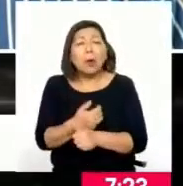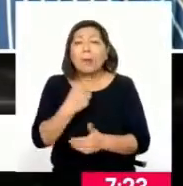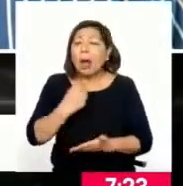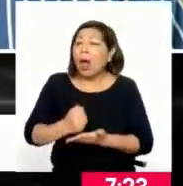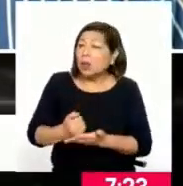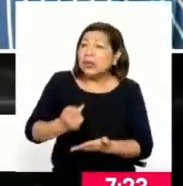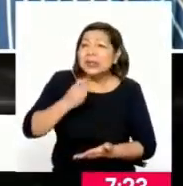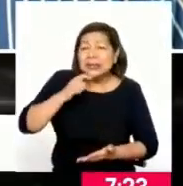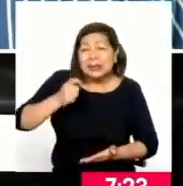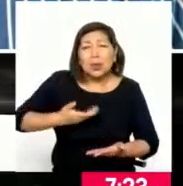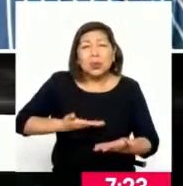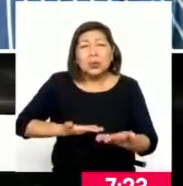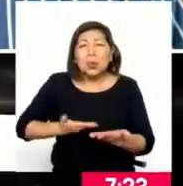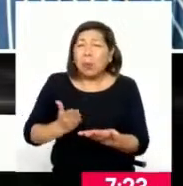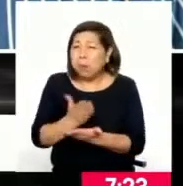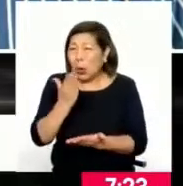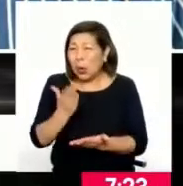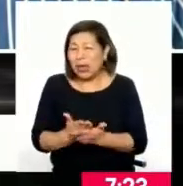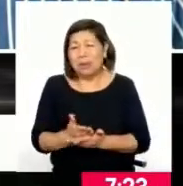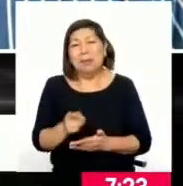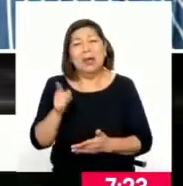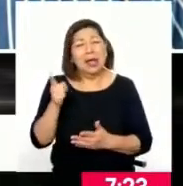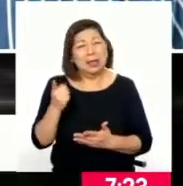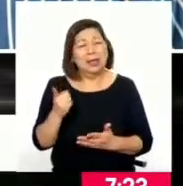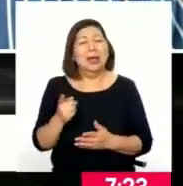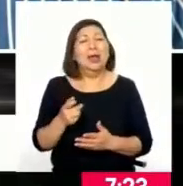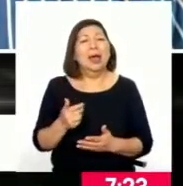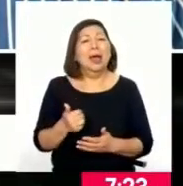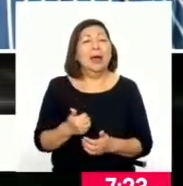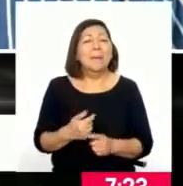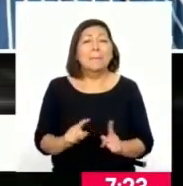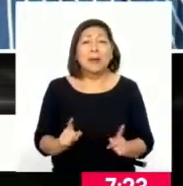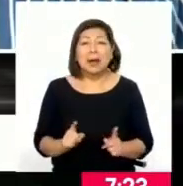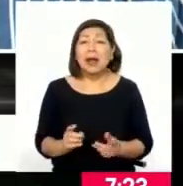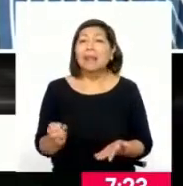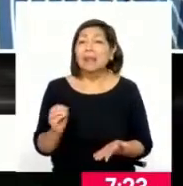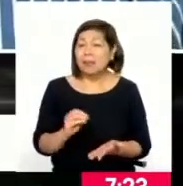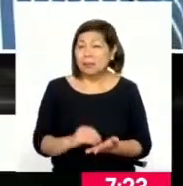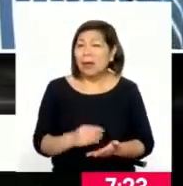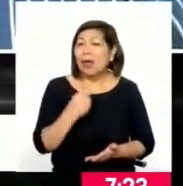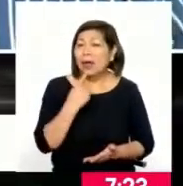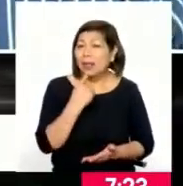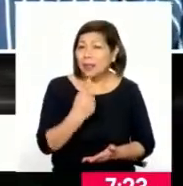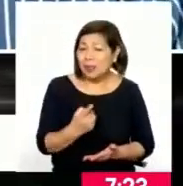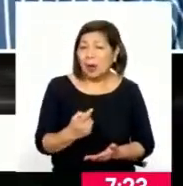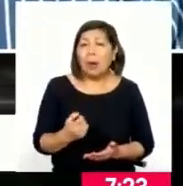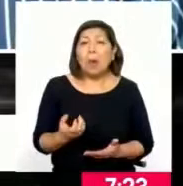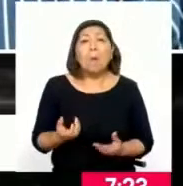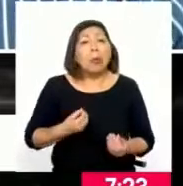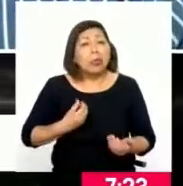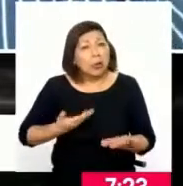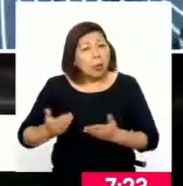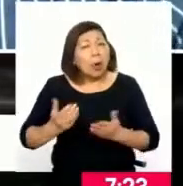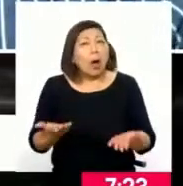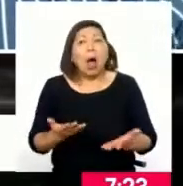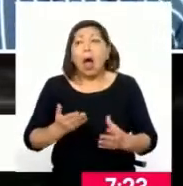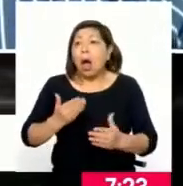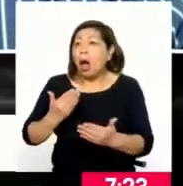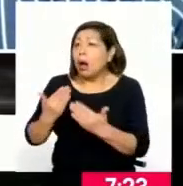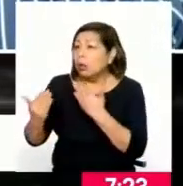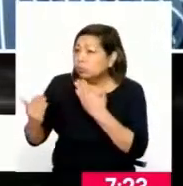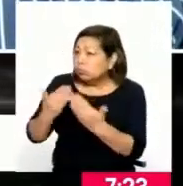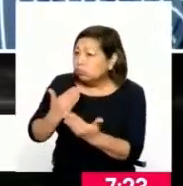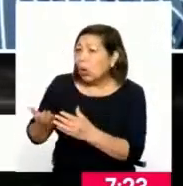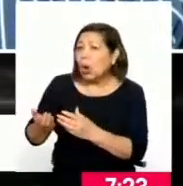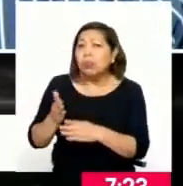toda la afectación que estaba generando la convulsión social en esta zona de nuestro país, y además también, ¿no?, el poder tender puentes de diálogo.